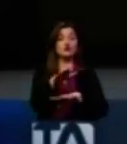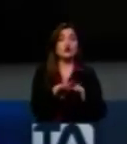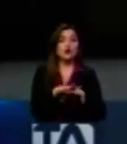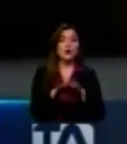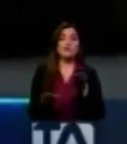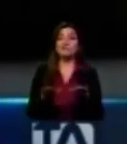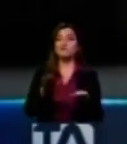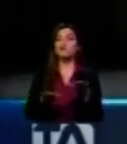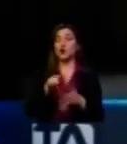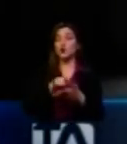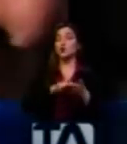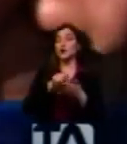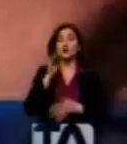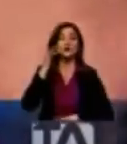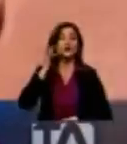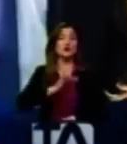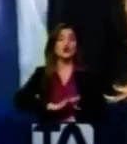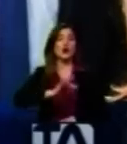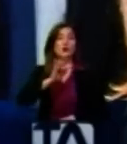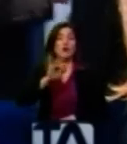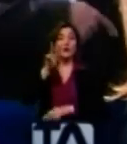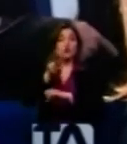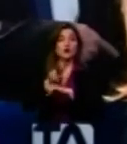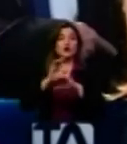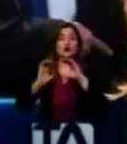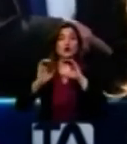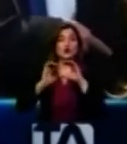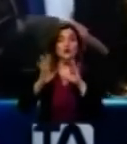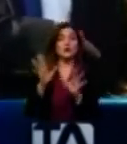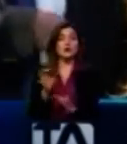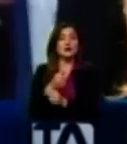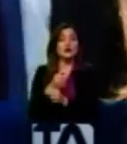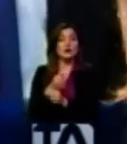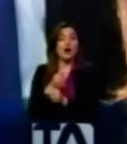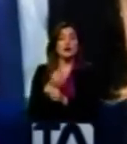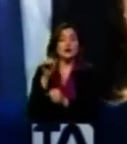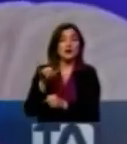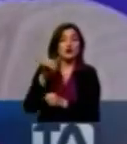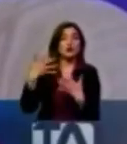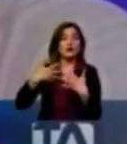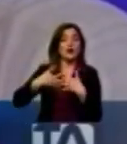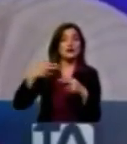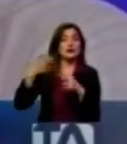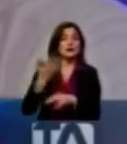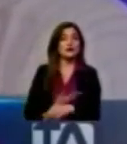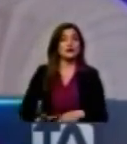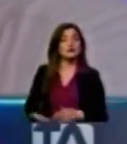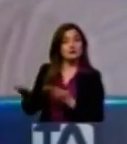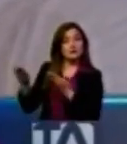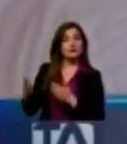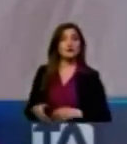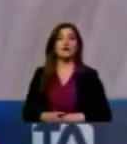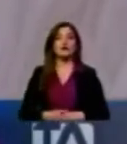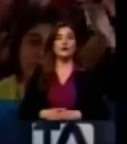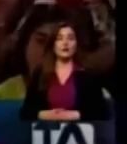sobre presuntos contratos irregulares de la SECOM para la realización de las sabatinas del expresidente Correa, en el